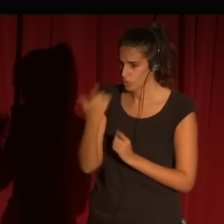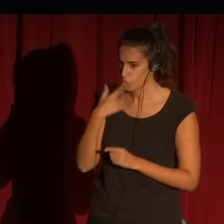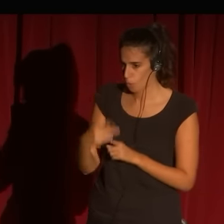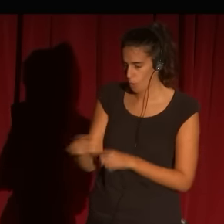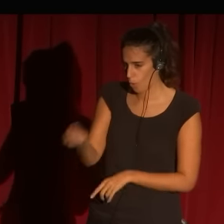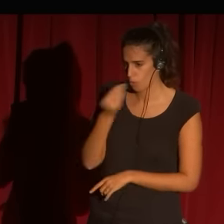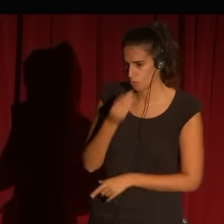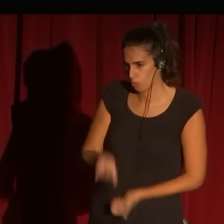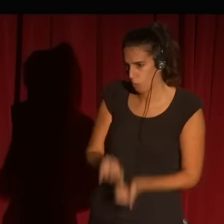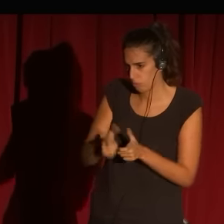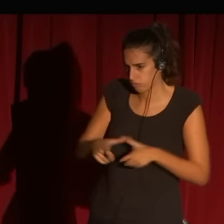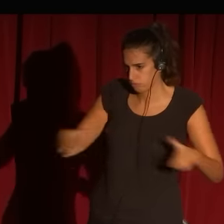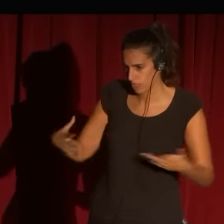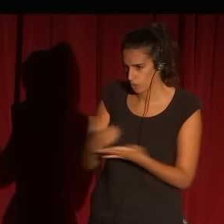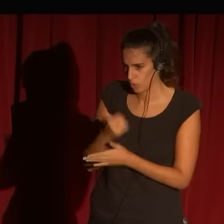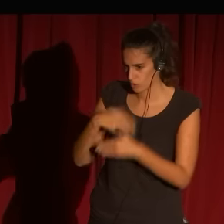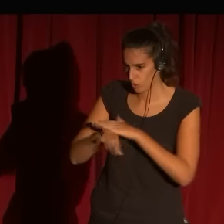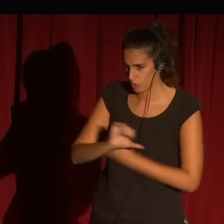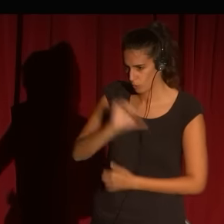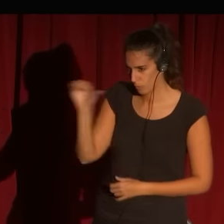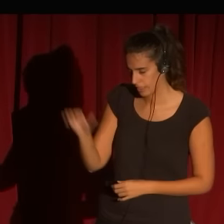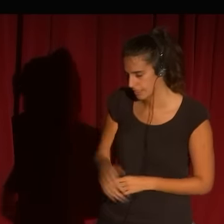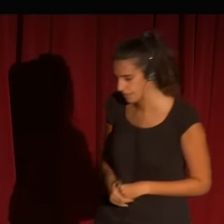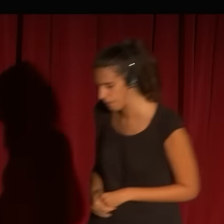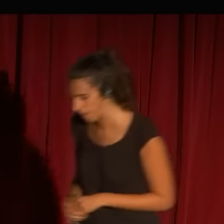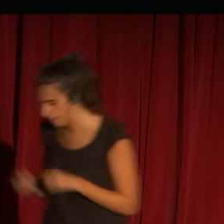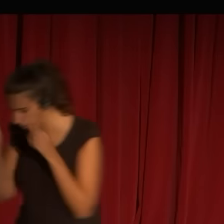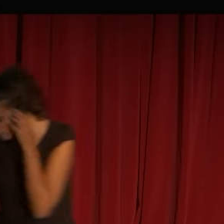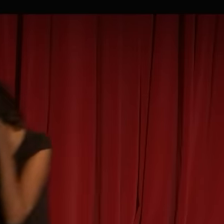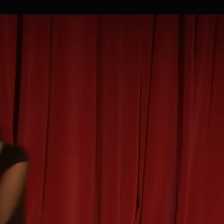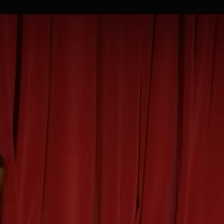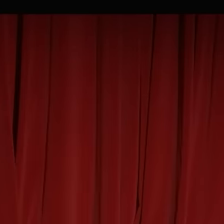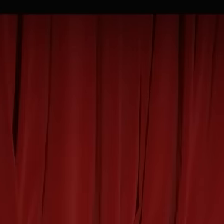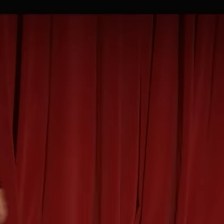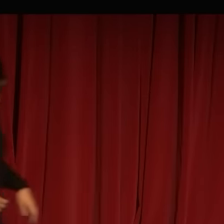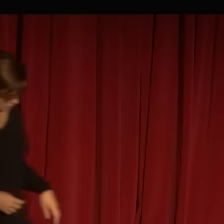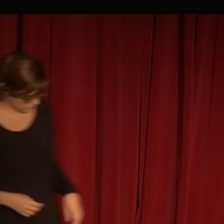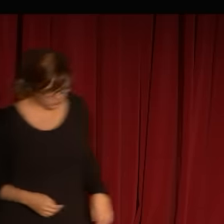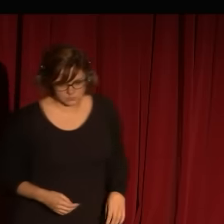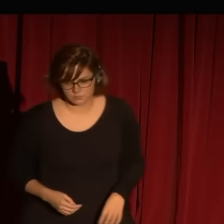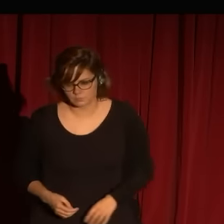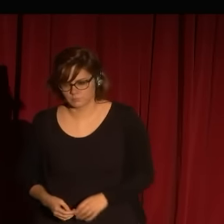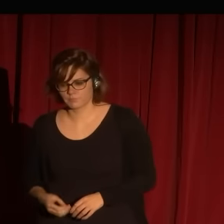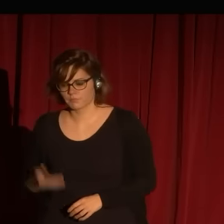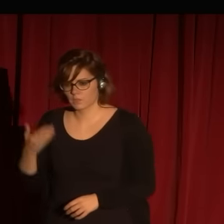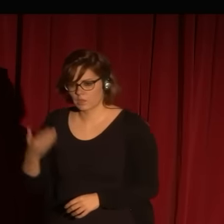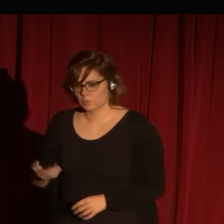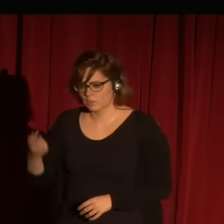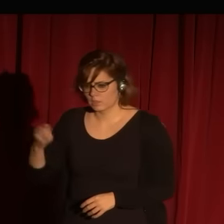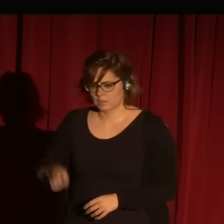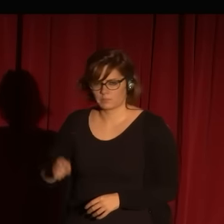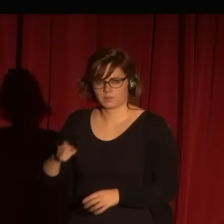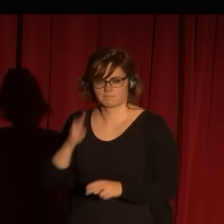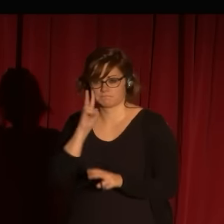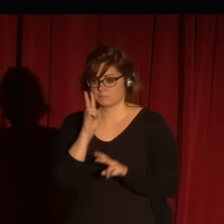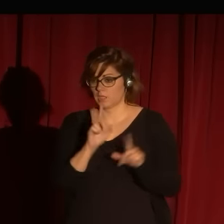consumo masivo en todas las colecciones europeas es importante también cuando contemplamos